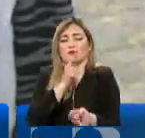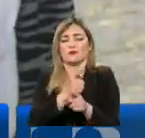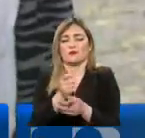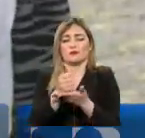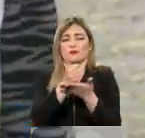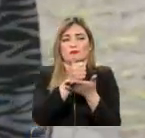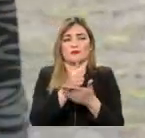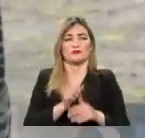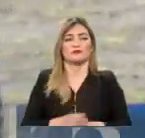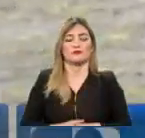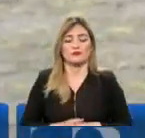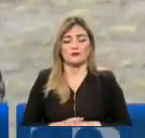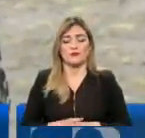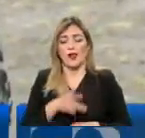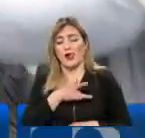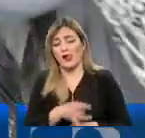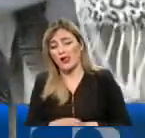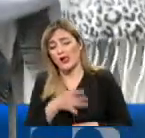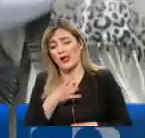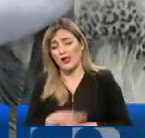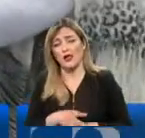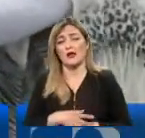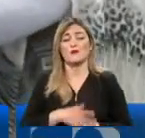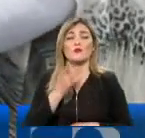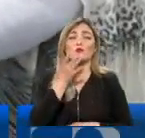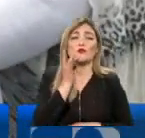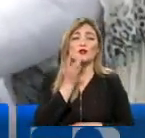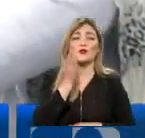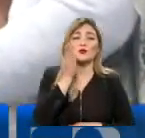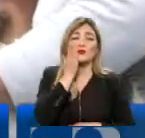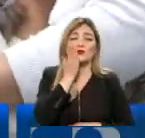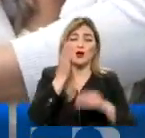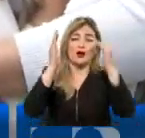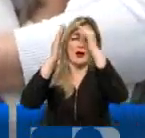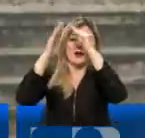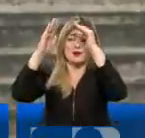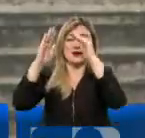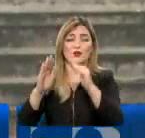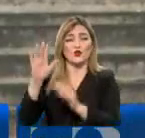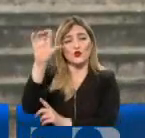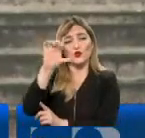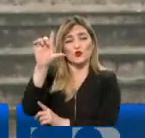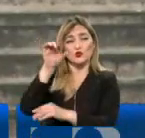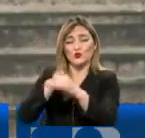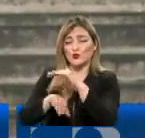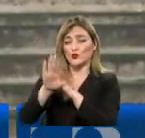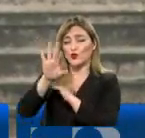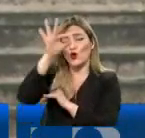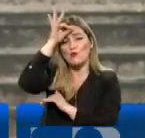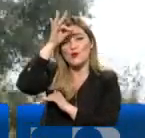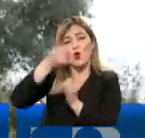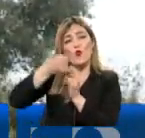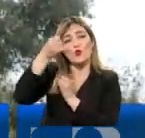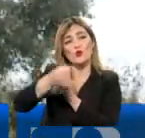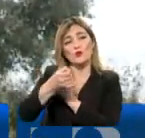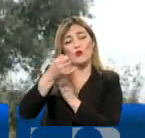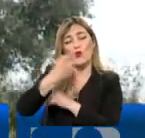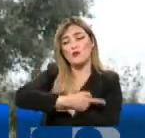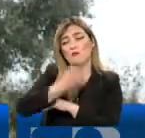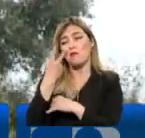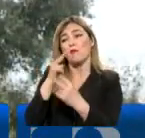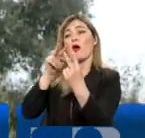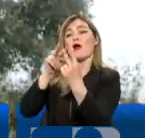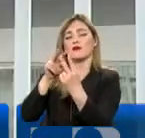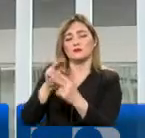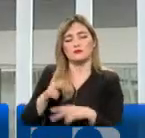En medio de su desconsuelo, aseguran que habrían preferido tener a su madre en casa, pues el lunes que ingresó al hospital fue el último día en el que lograron